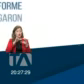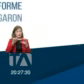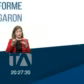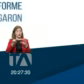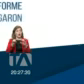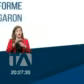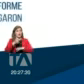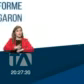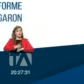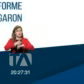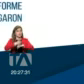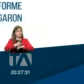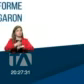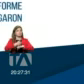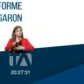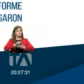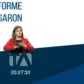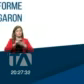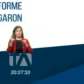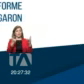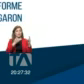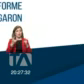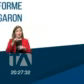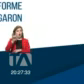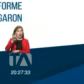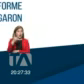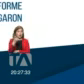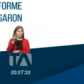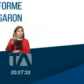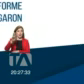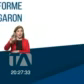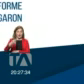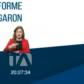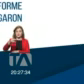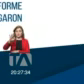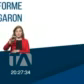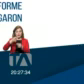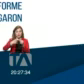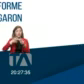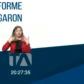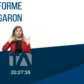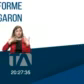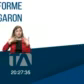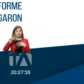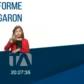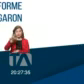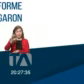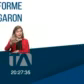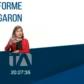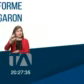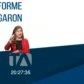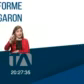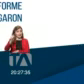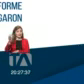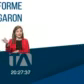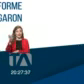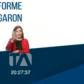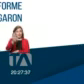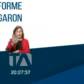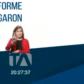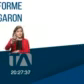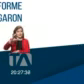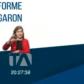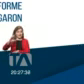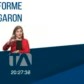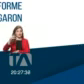frecuencias temporales en los canales analógicos 11 efe en quito y guayaquil es decir las frecuencias de rts y televicentro sin contar con el